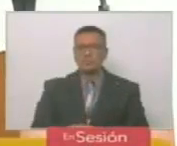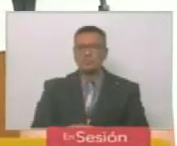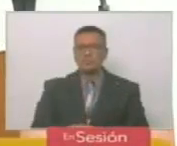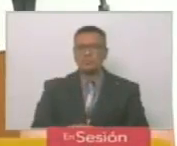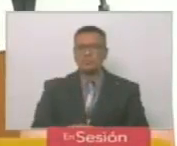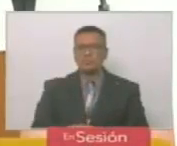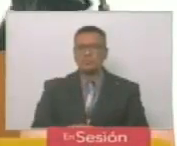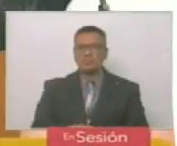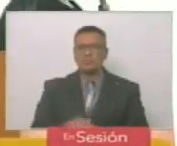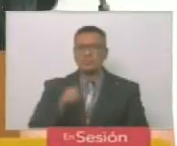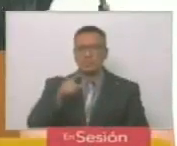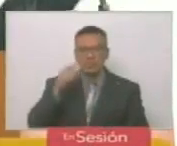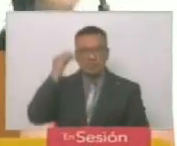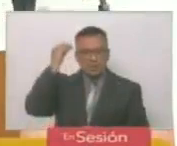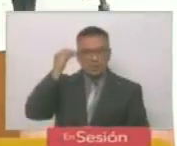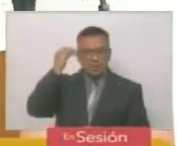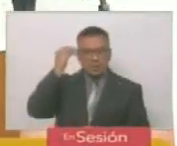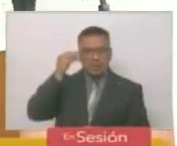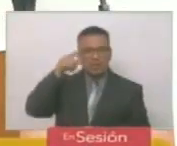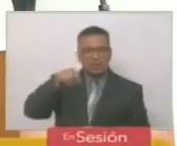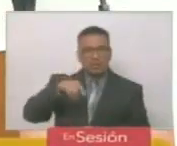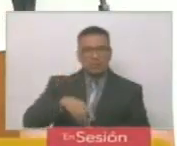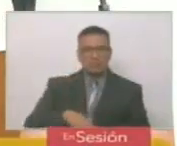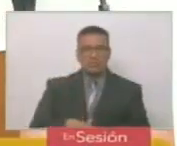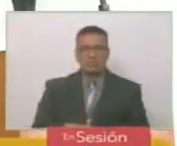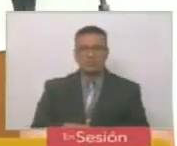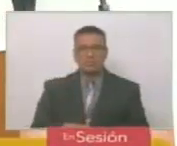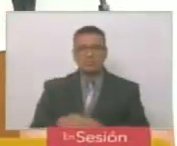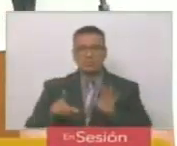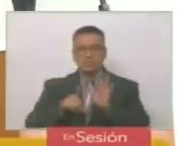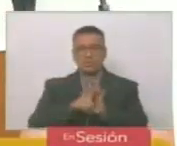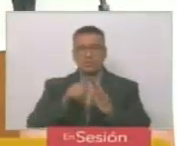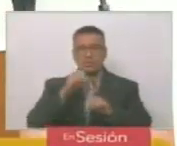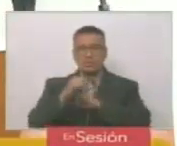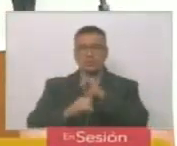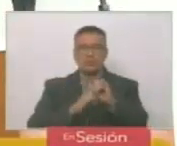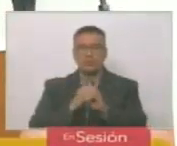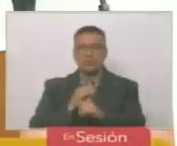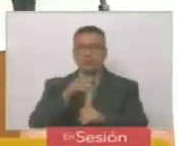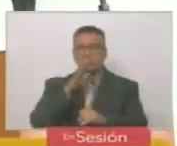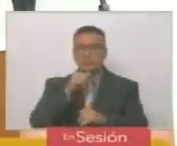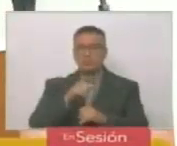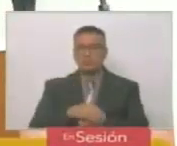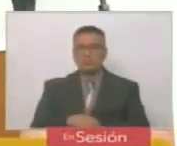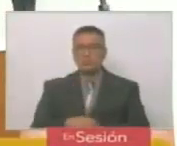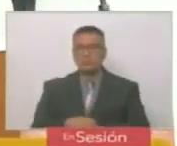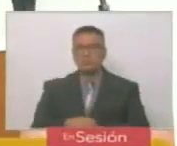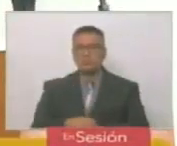bajo un precepto de legitimidad internacional.